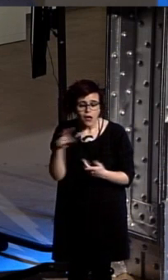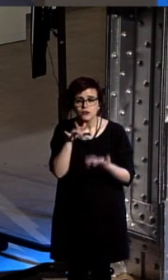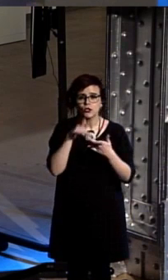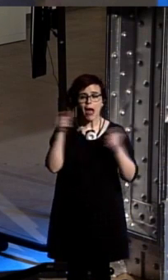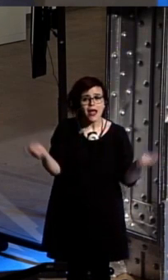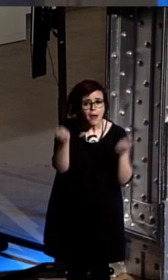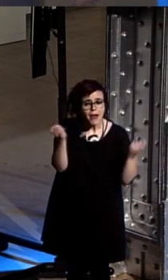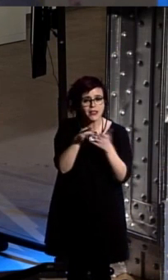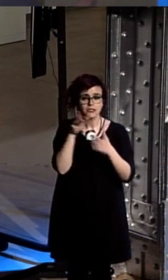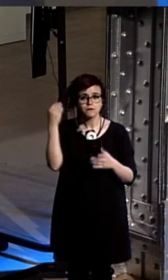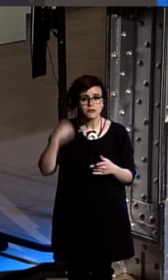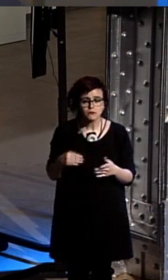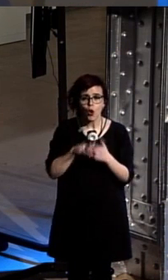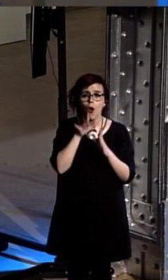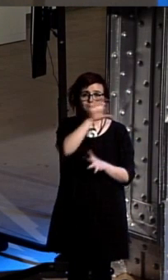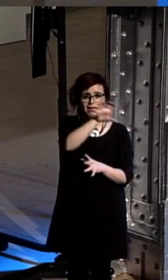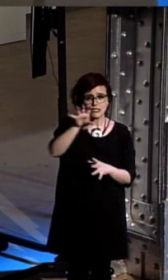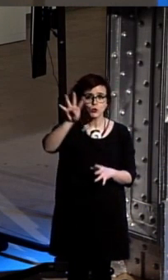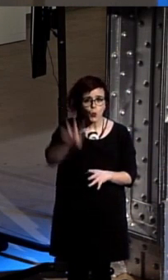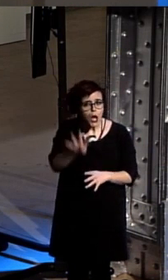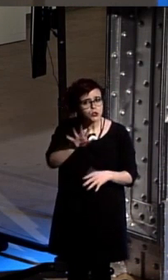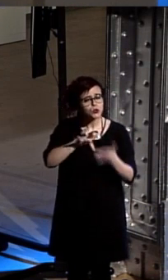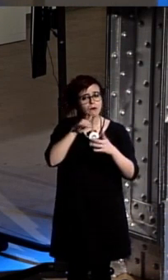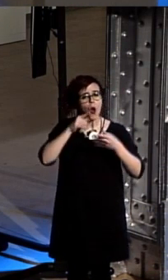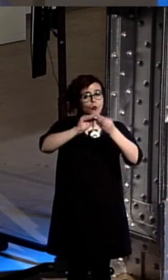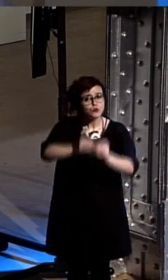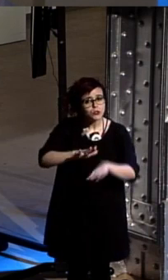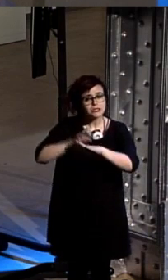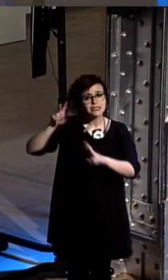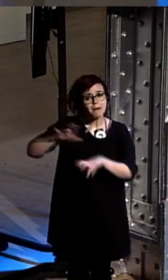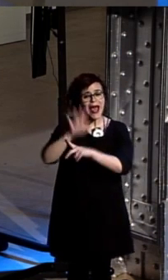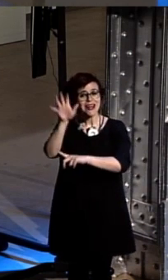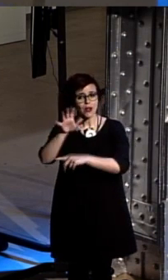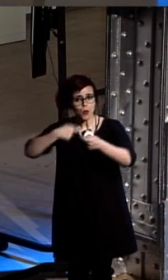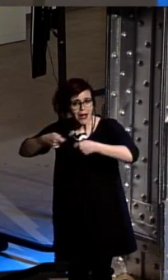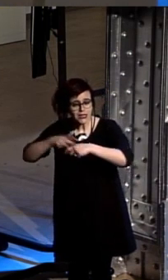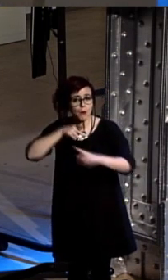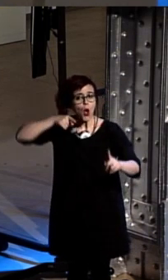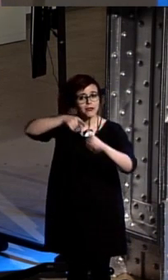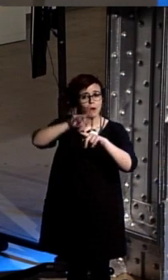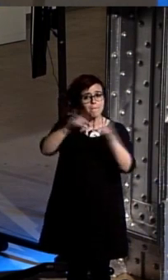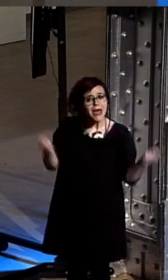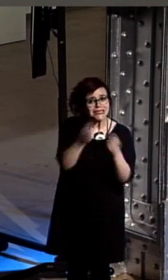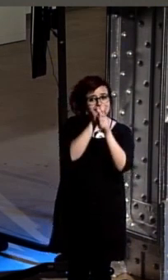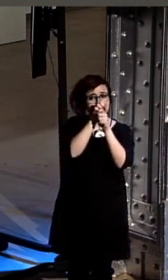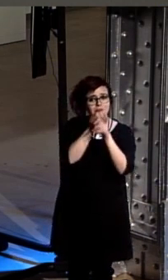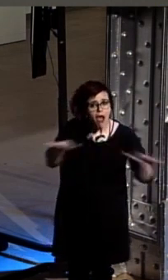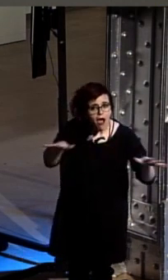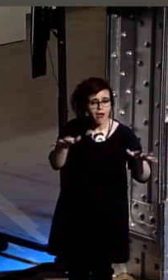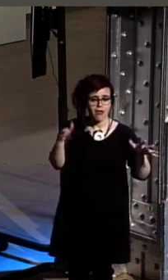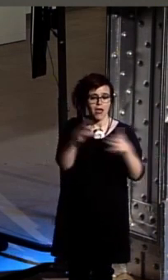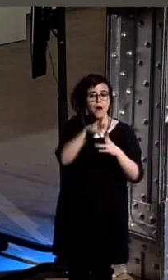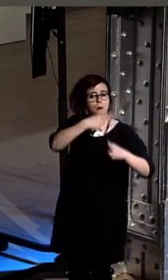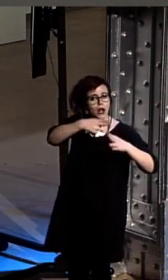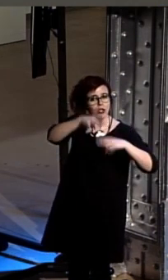habido campañas en 4 países distintos que están utilizando técnicas de neuromarketing para mejorar los mensajes políticos, para